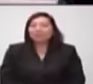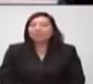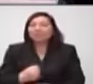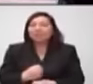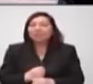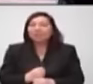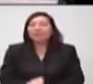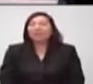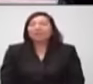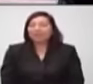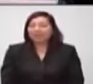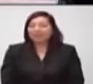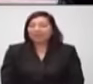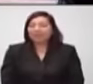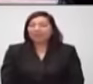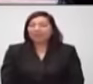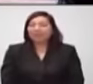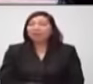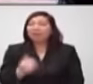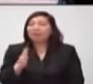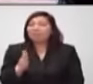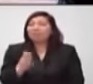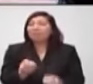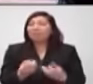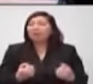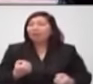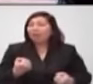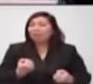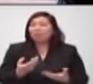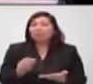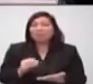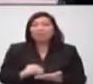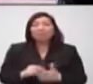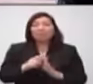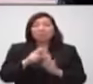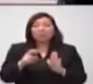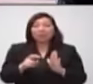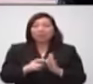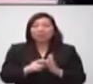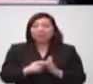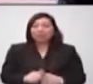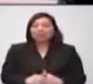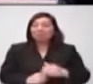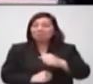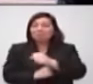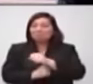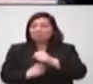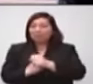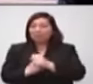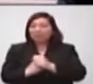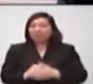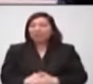obra en sí. Las demandas del flujo vehicular actualmente, esto es la proyección de los puentes que se están